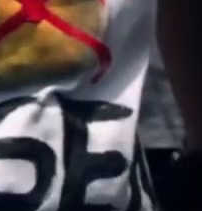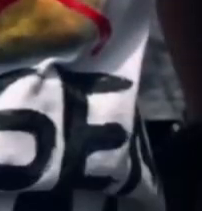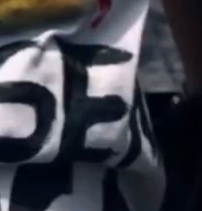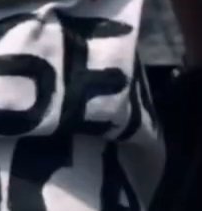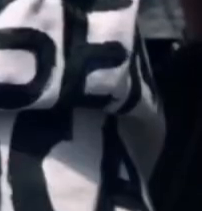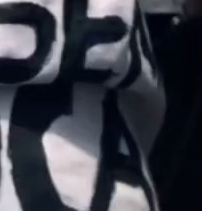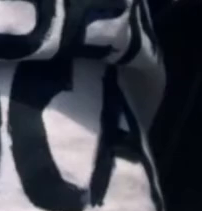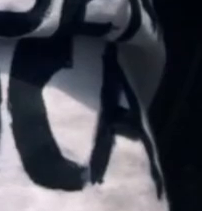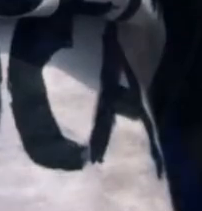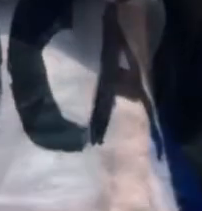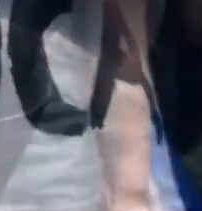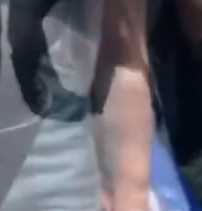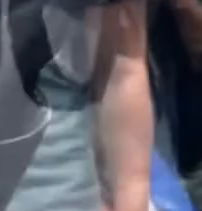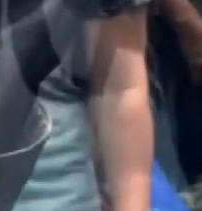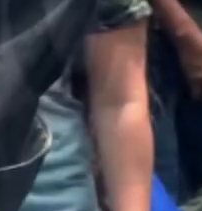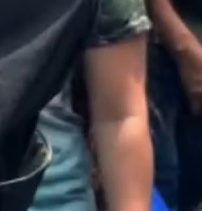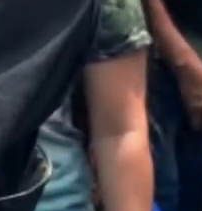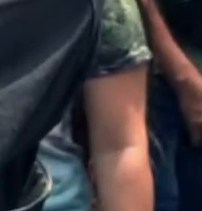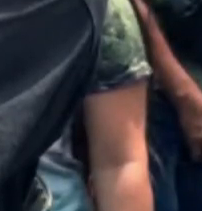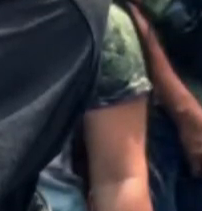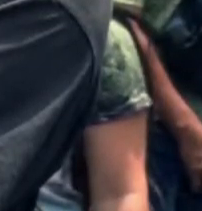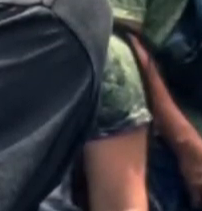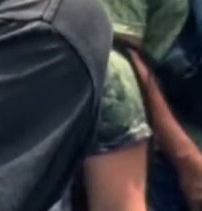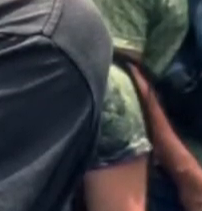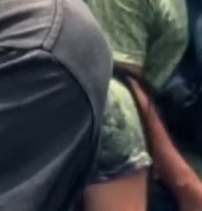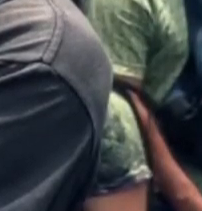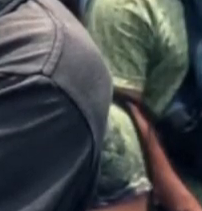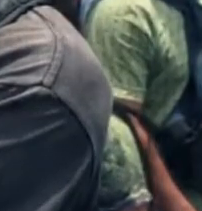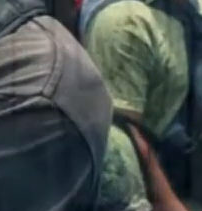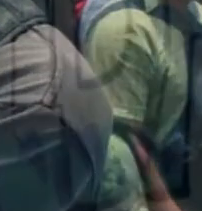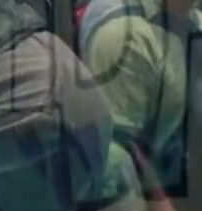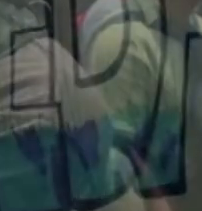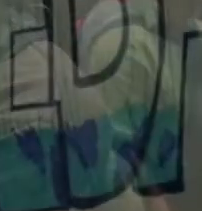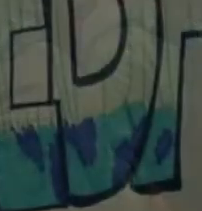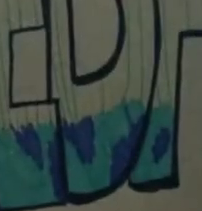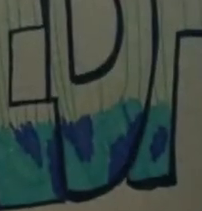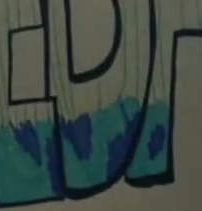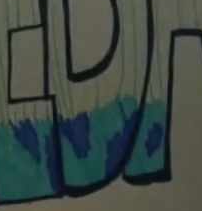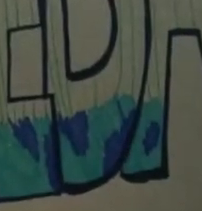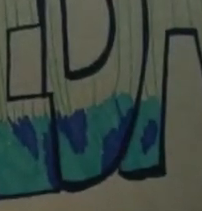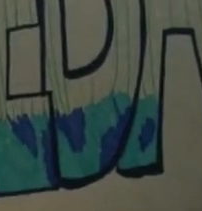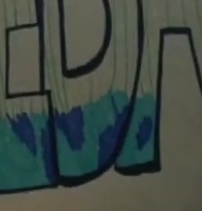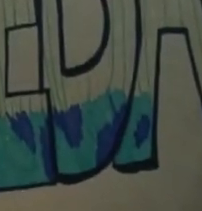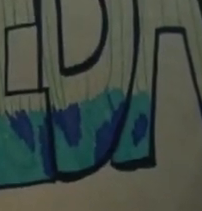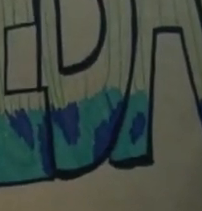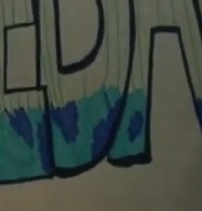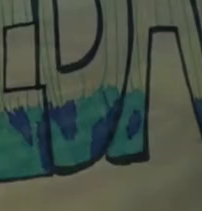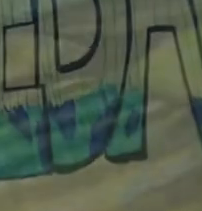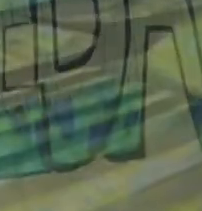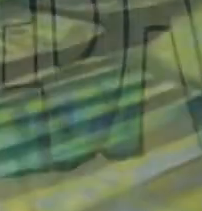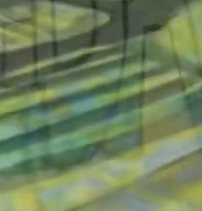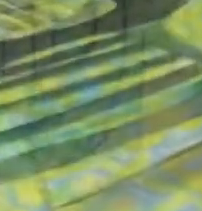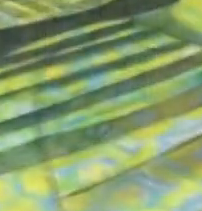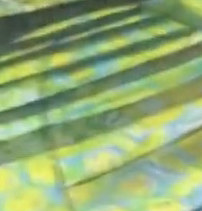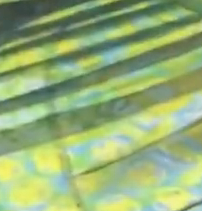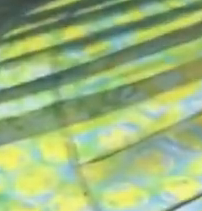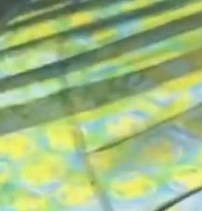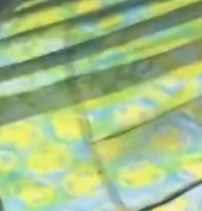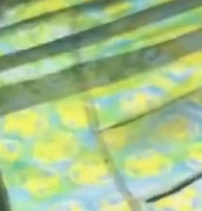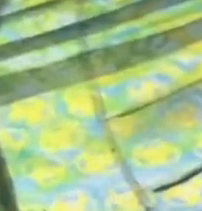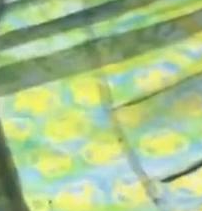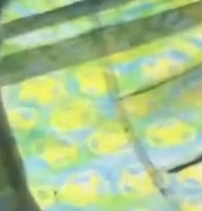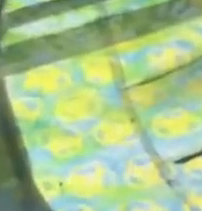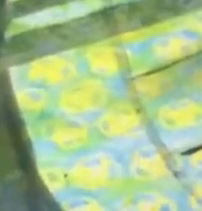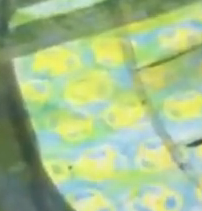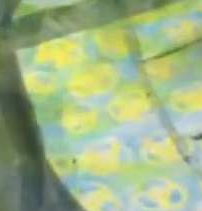agotamiento y además respuesta a la opresión, pero no necesariamente propuesta, pero la reexistencia ya nos habla